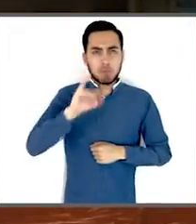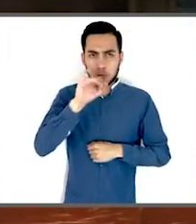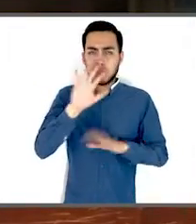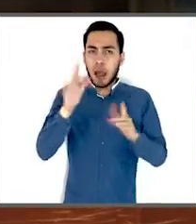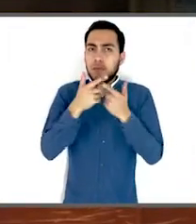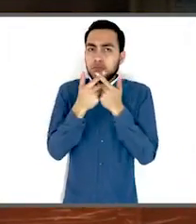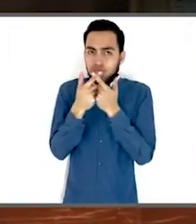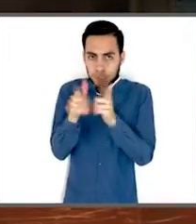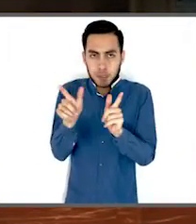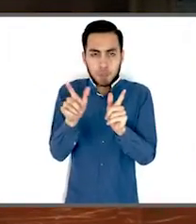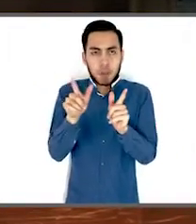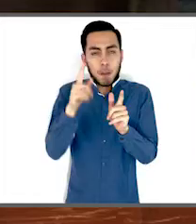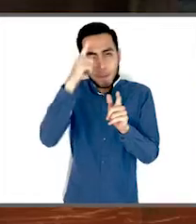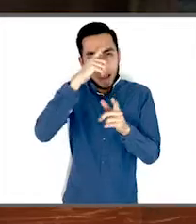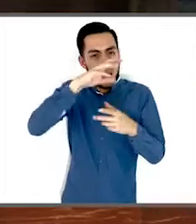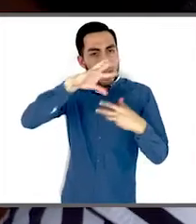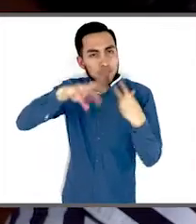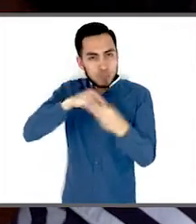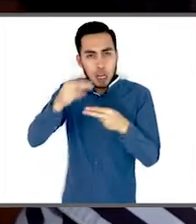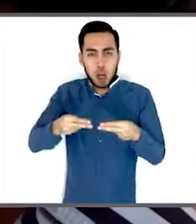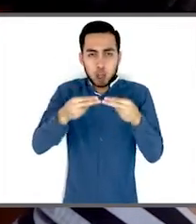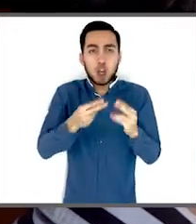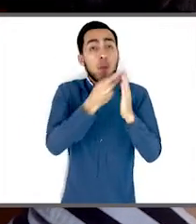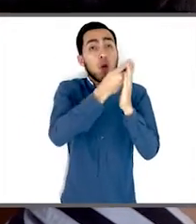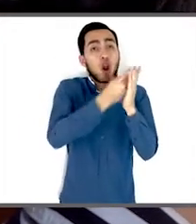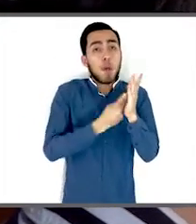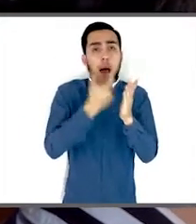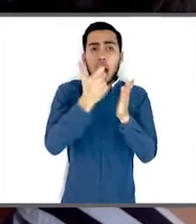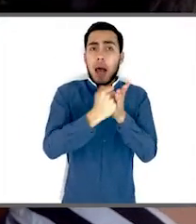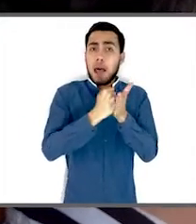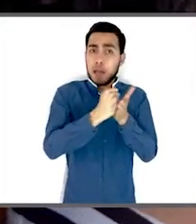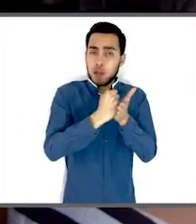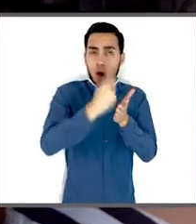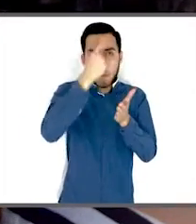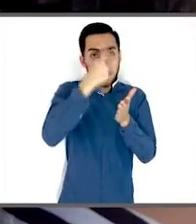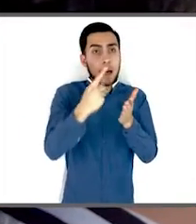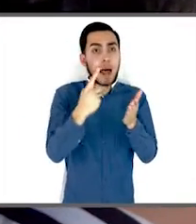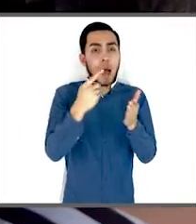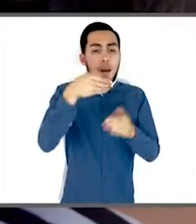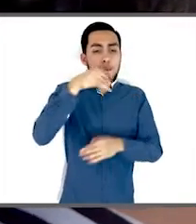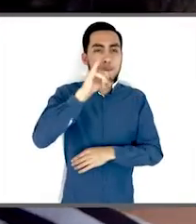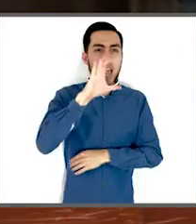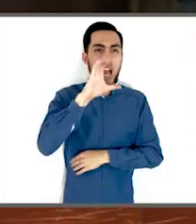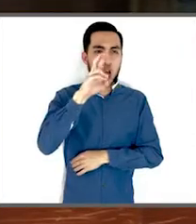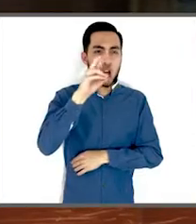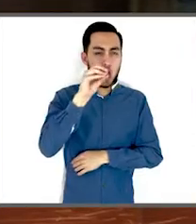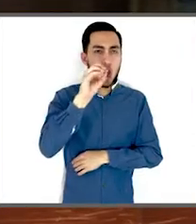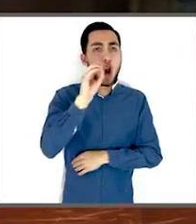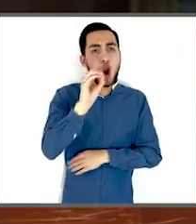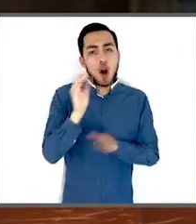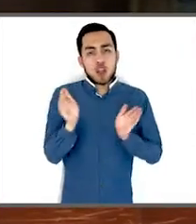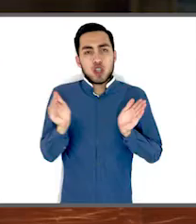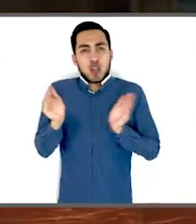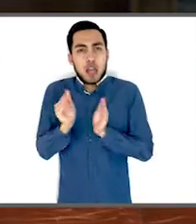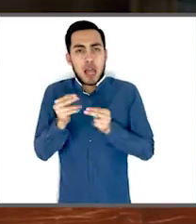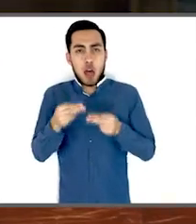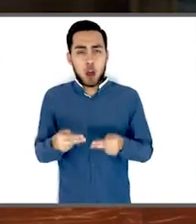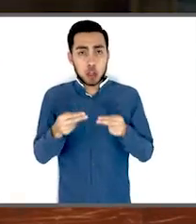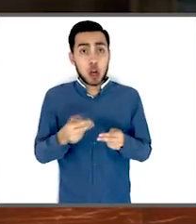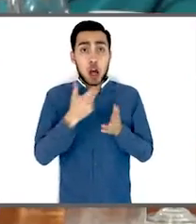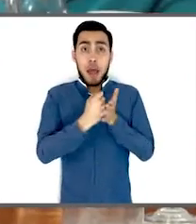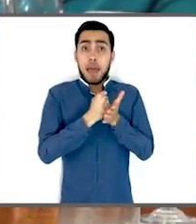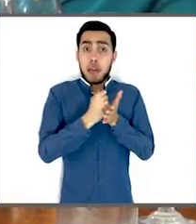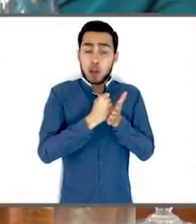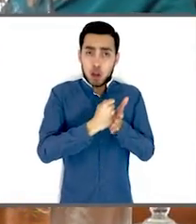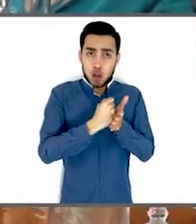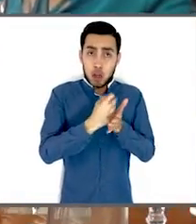económica. ¿Qué incluye este plan de reactivación económica? Entramos con un programa de créditos para los micros y pequeños